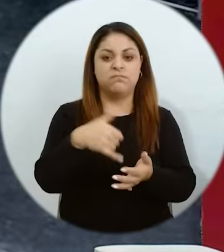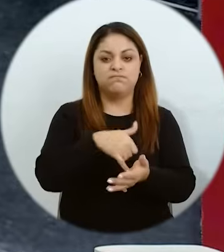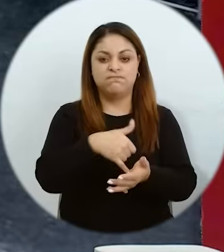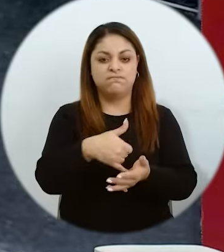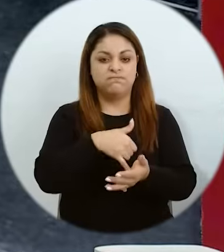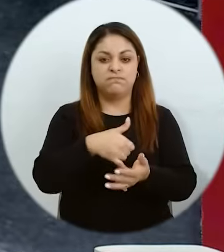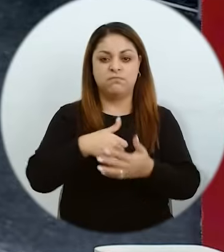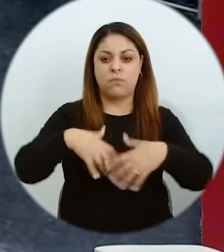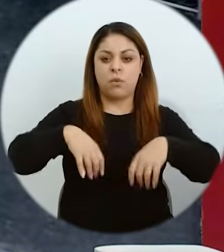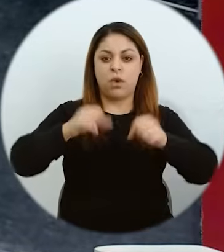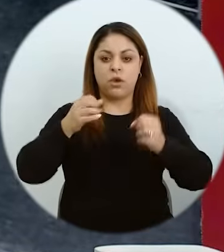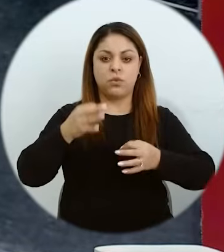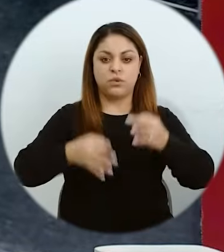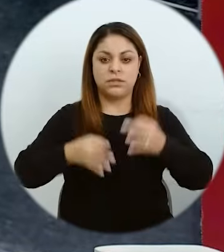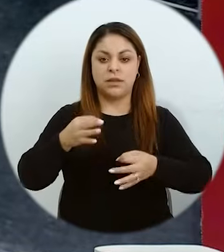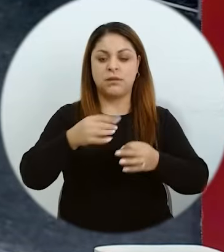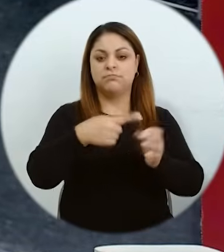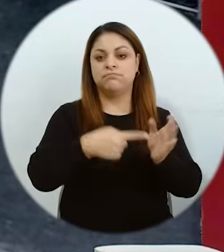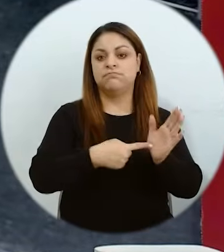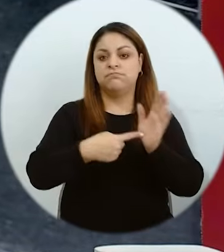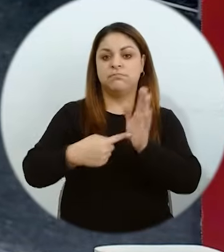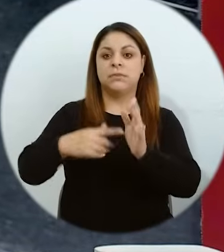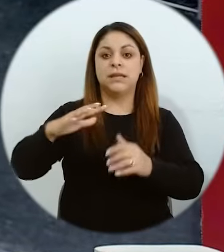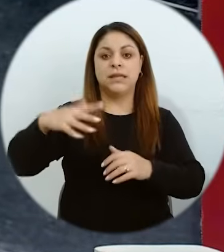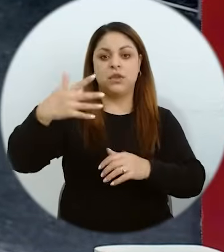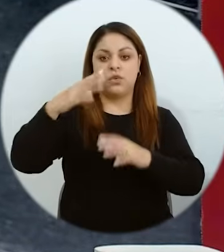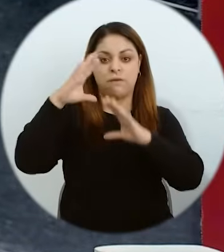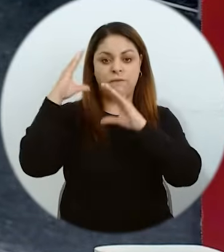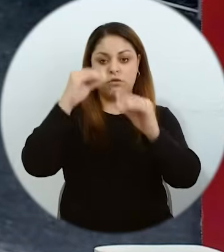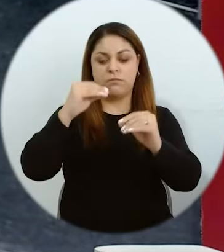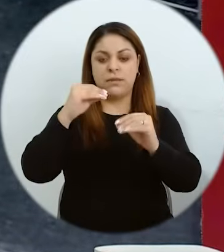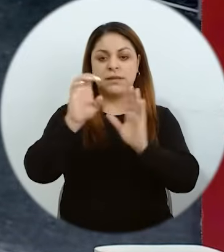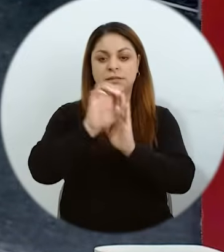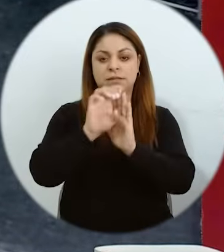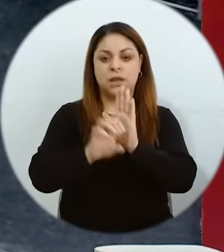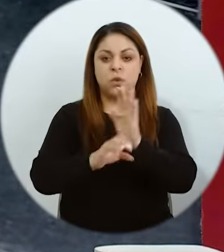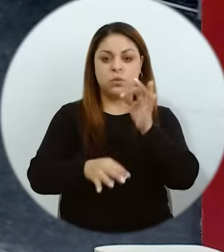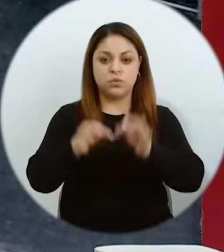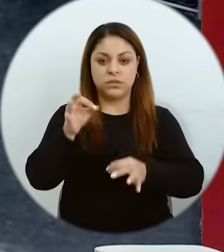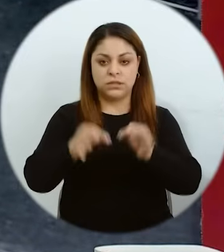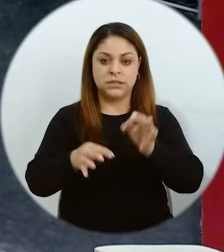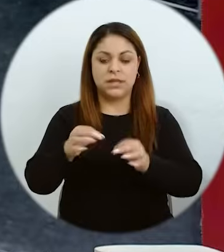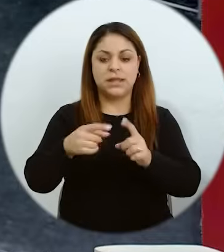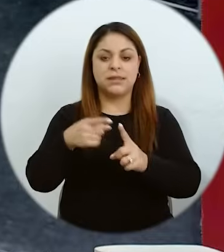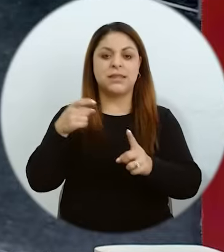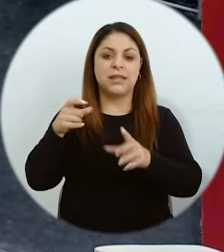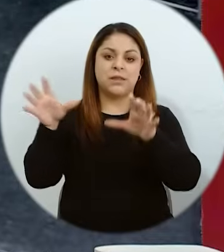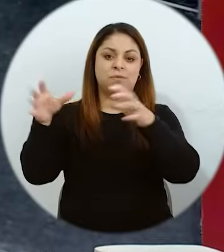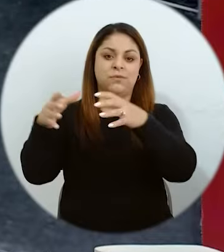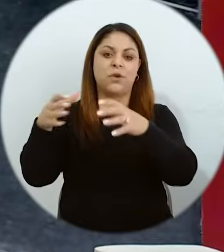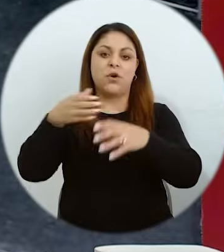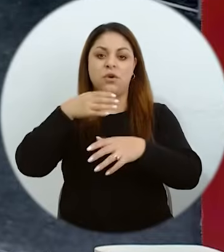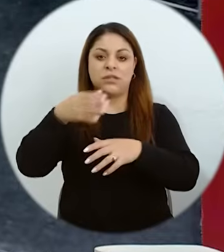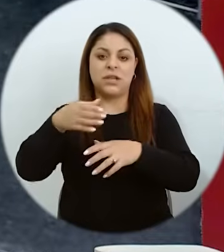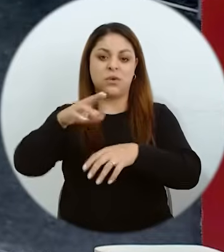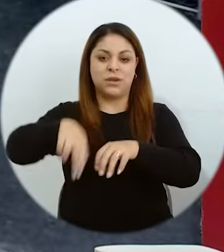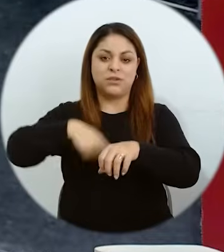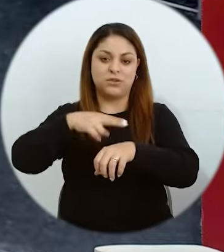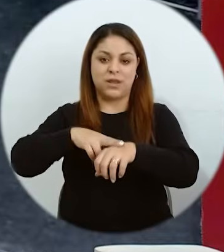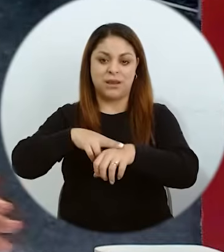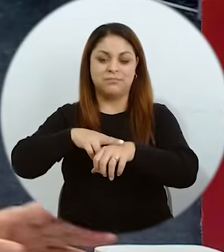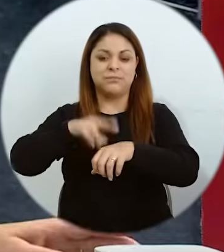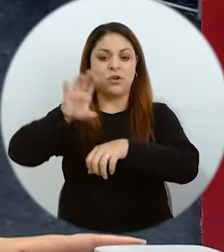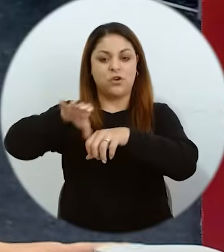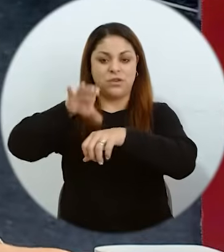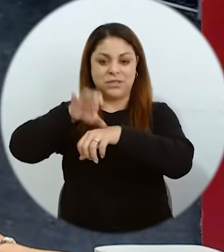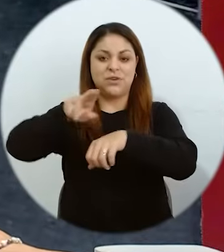Poder Judicial, que señala el quinto informe del Estado de la Justicia del programa Estado de la Nación del Consejo Nacional de Rectores. Uno